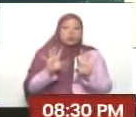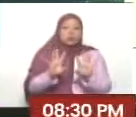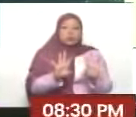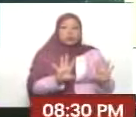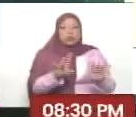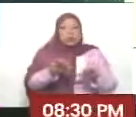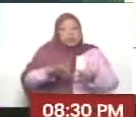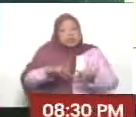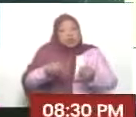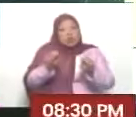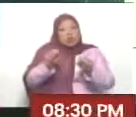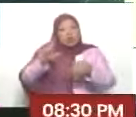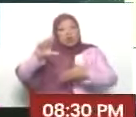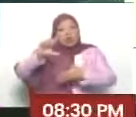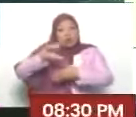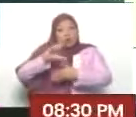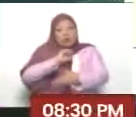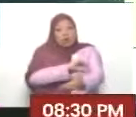secretario del ALBA,